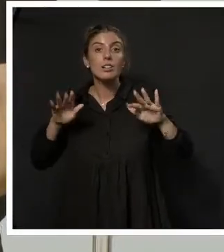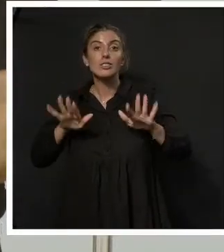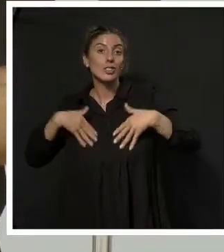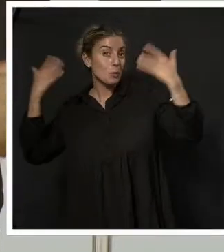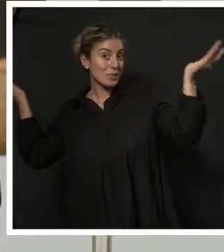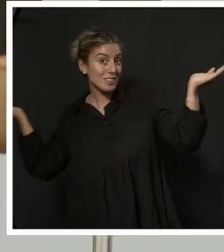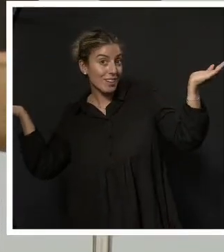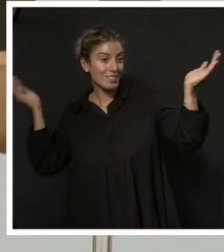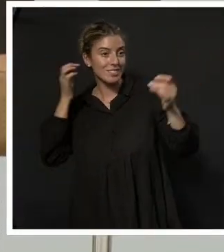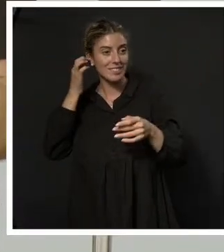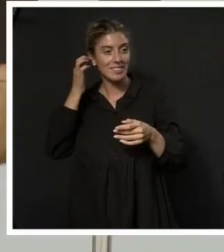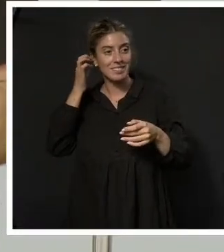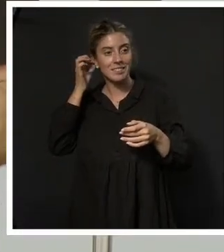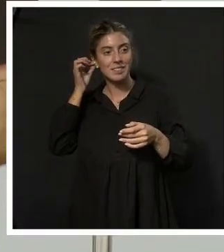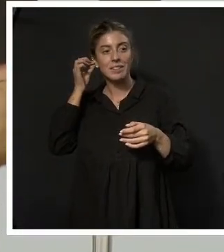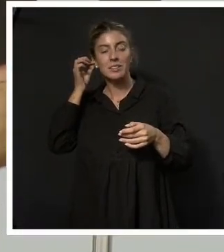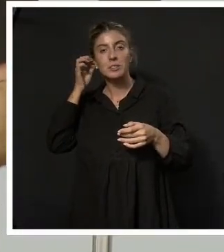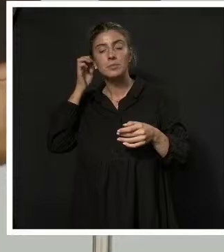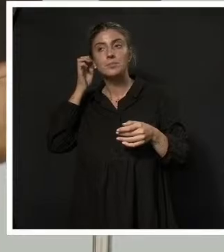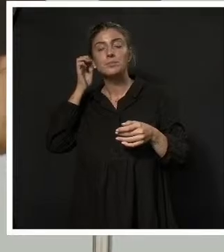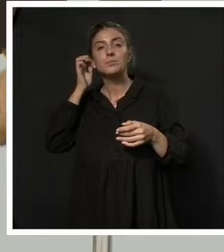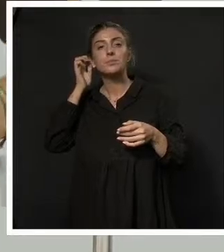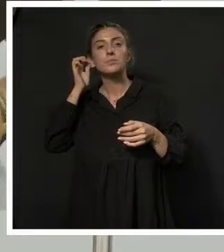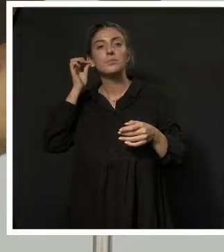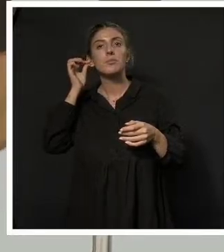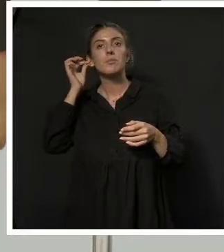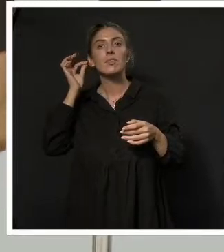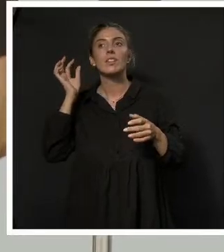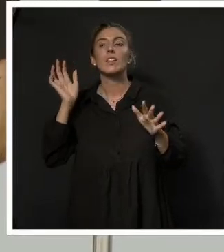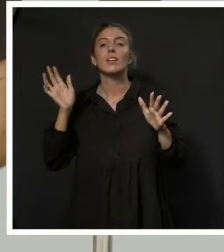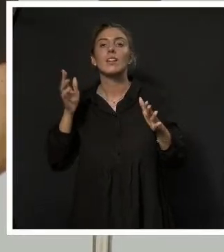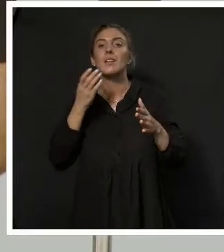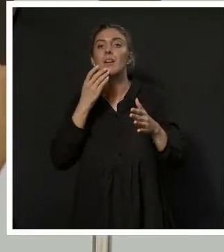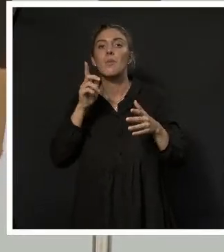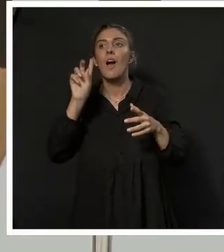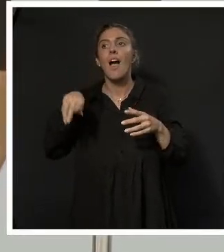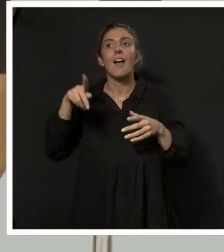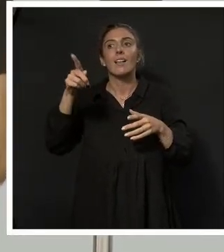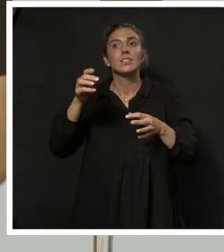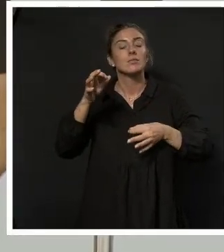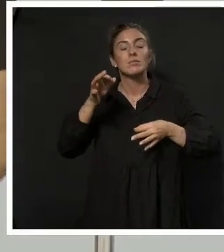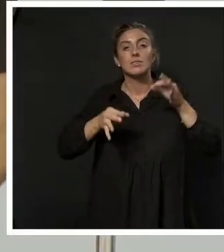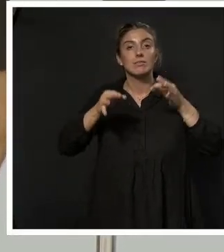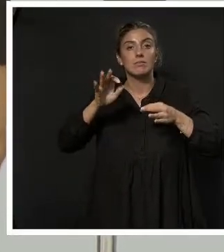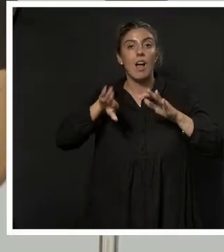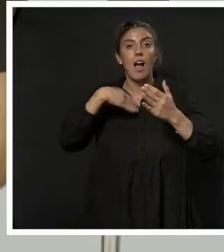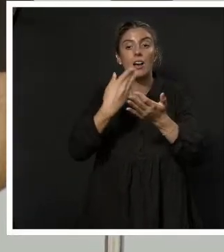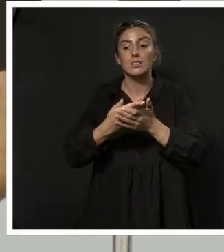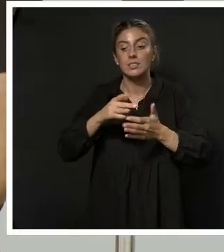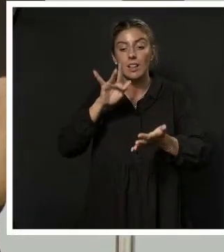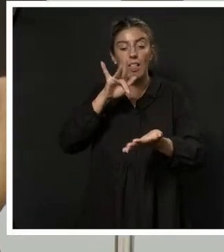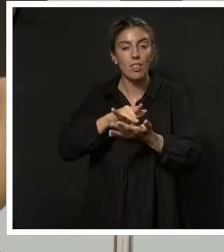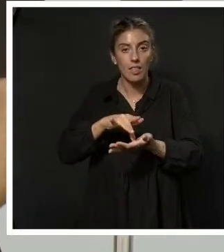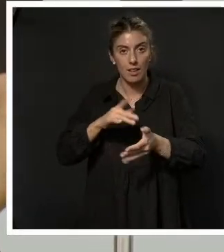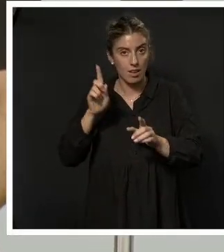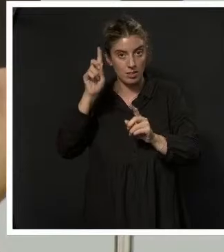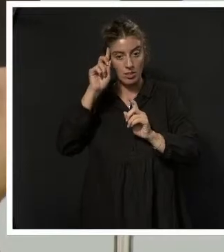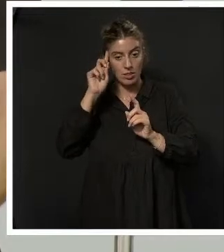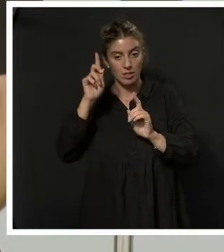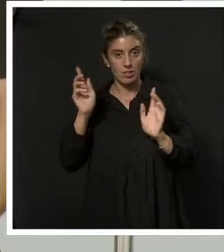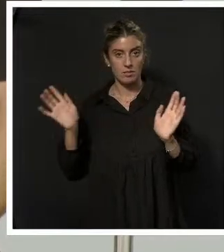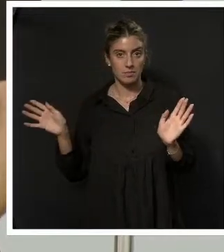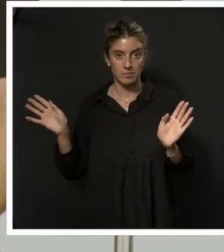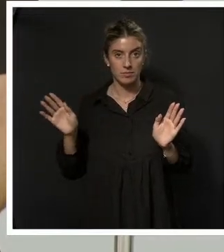No porque tenía que ser una filtración de notario criminal Entonces no puede ser eso siempre